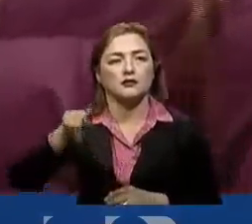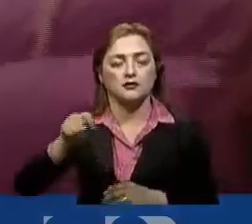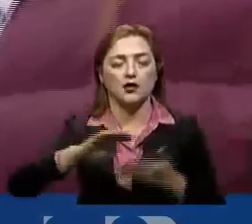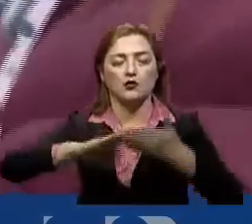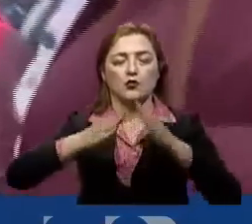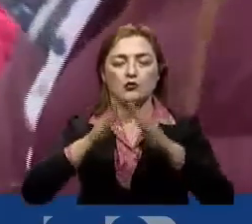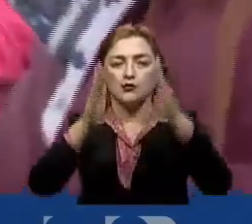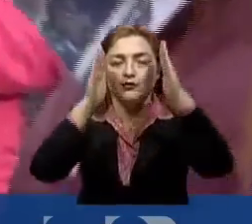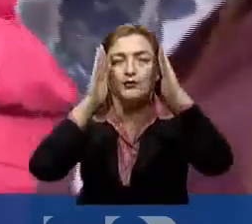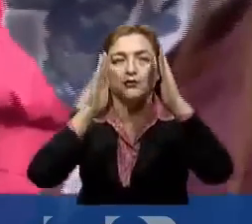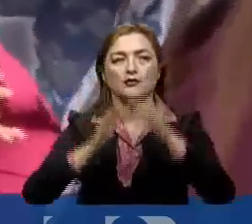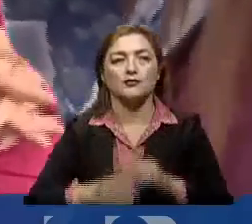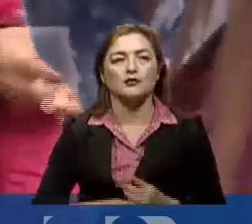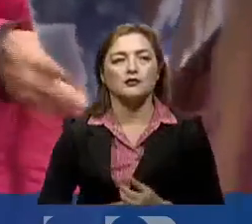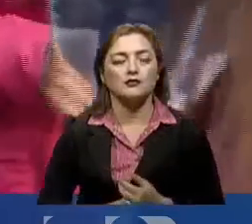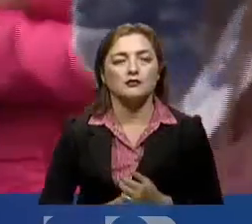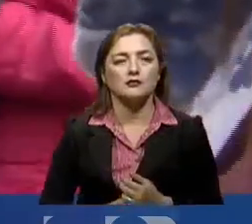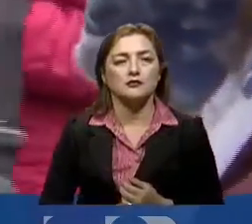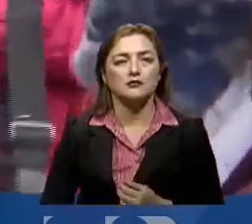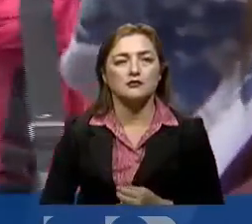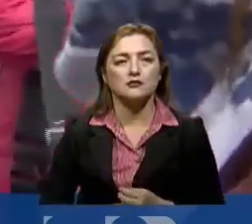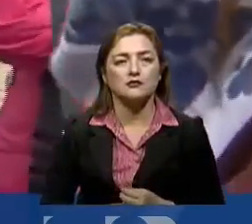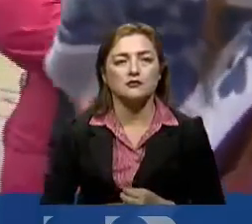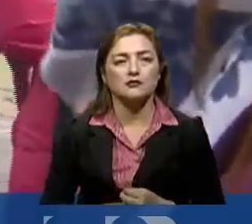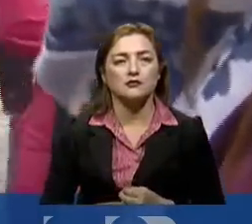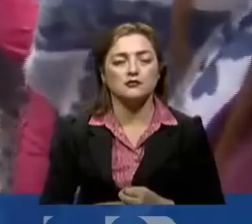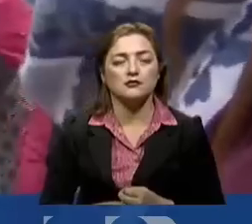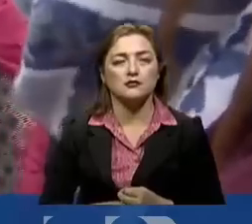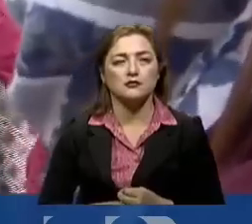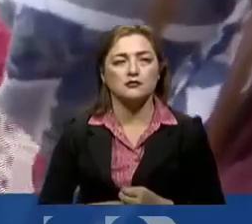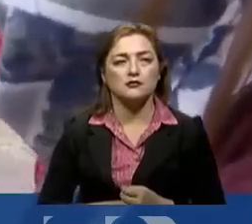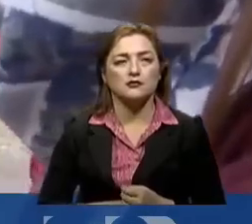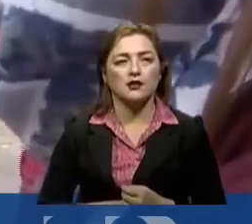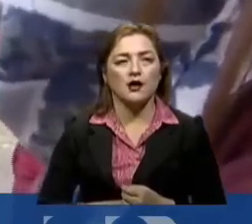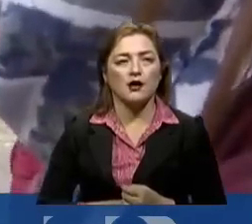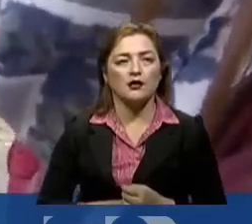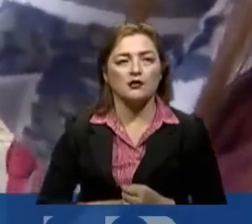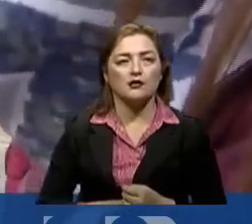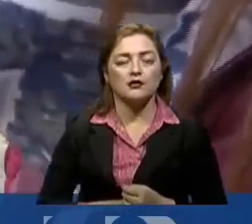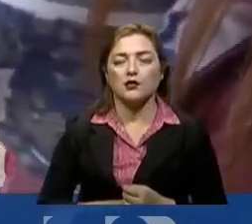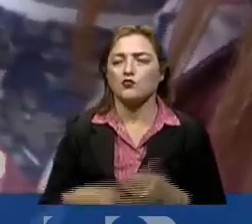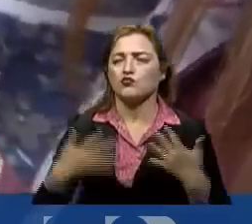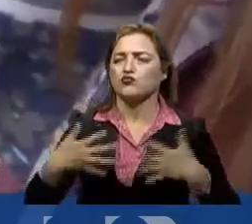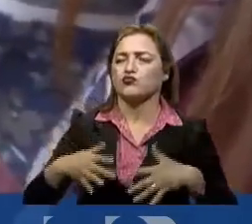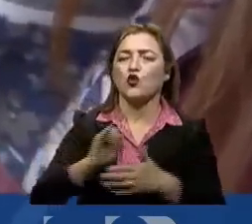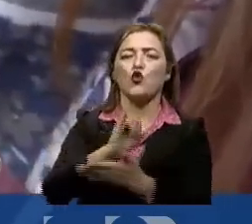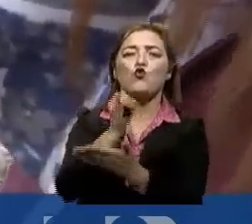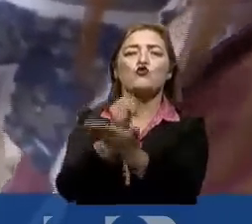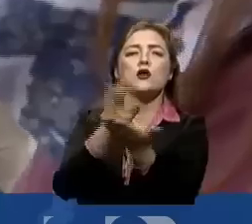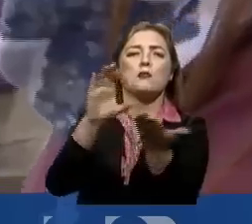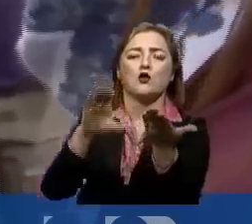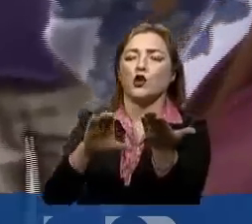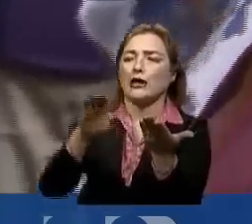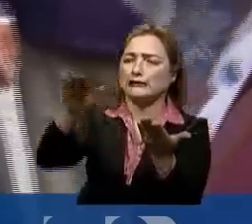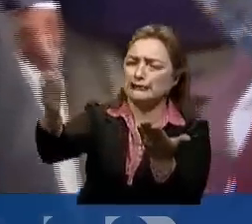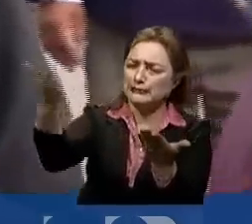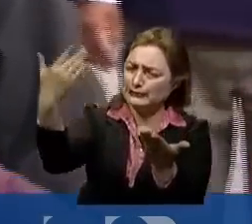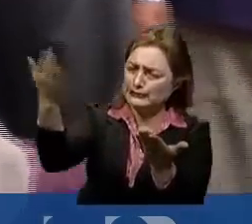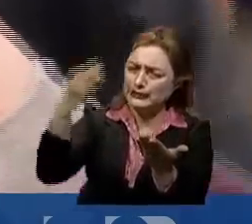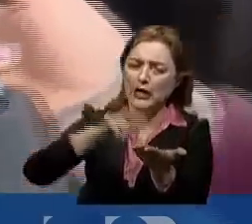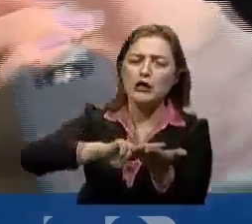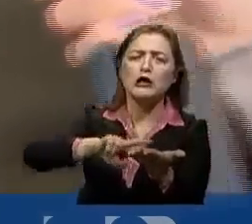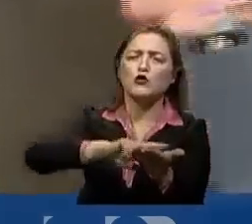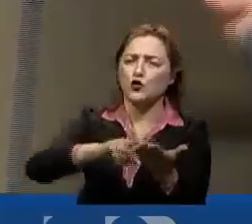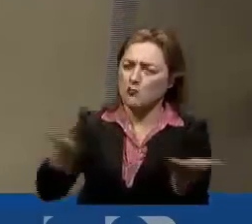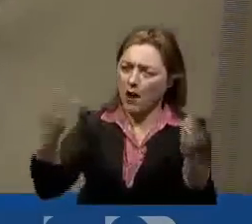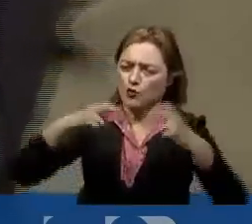da oídos. Y pues en realidad, pues hasta hemos hecho socializaciones con la Junta Parroquial, han bajado,